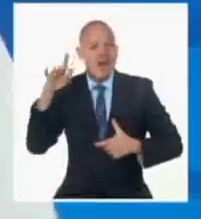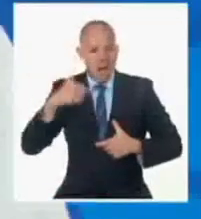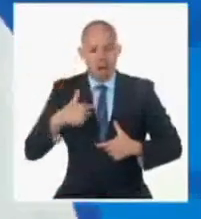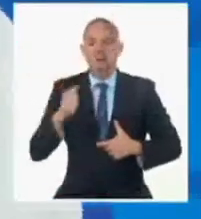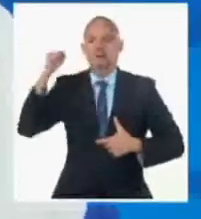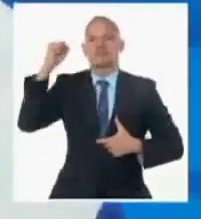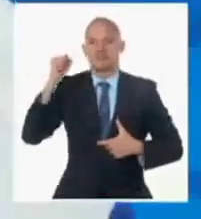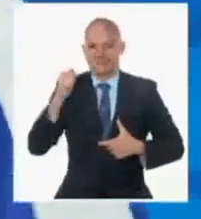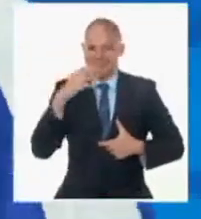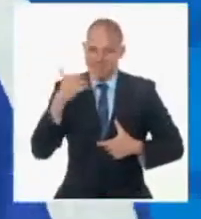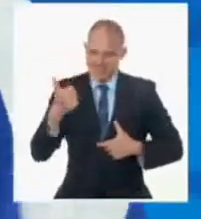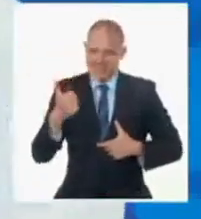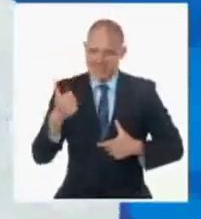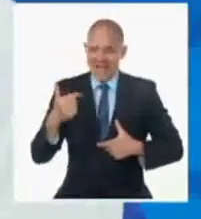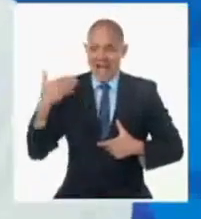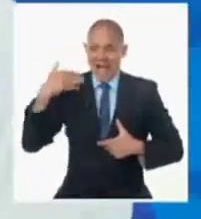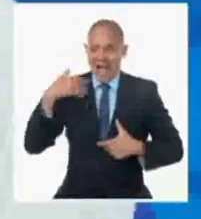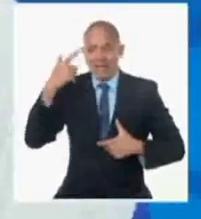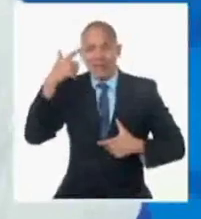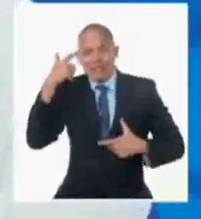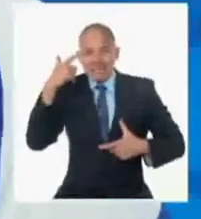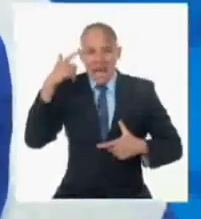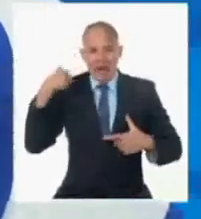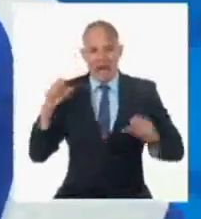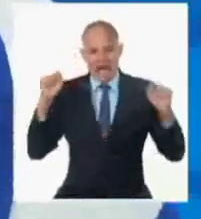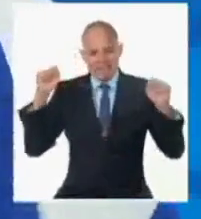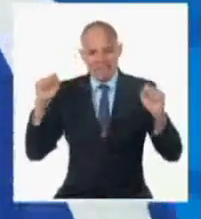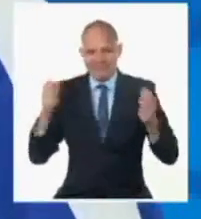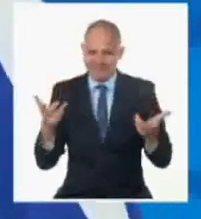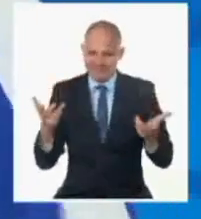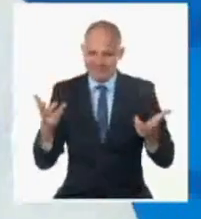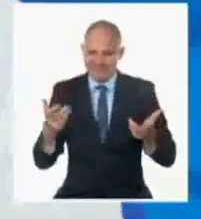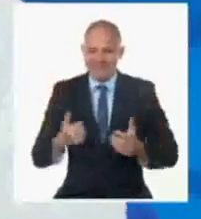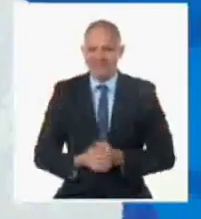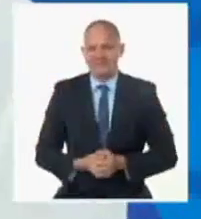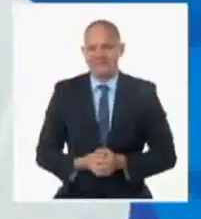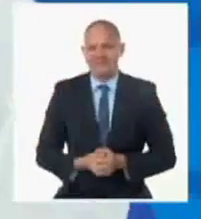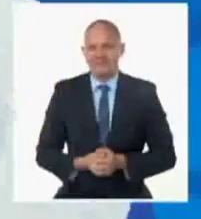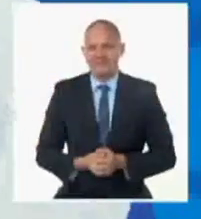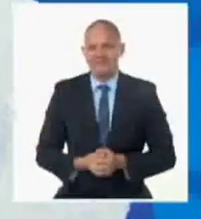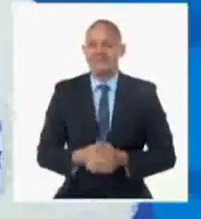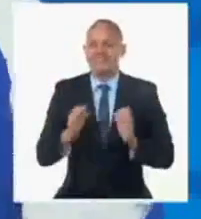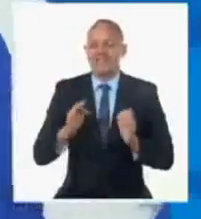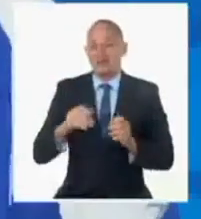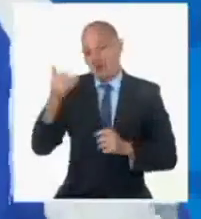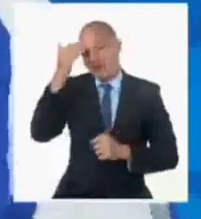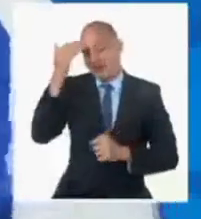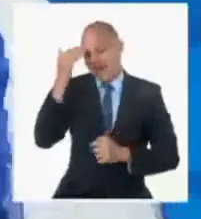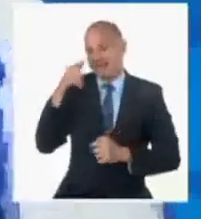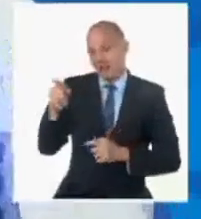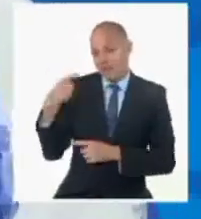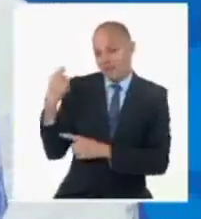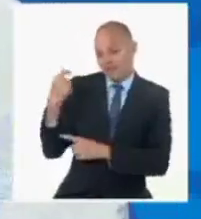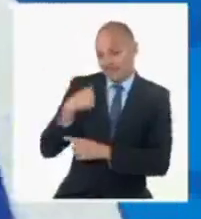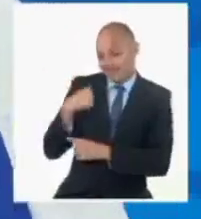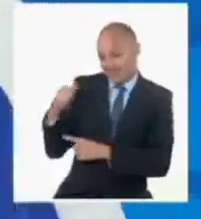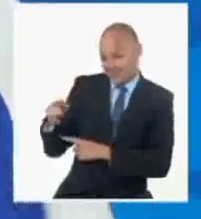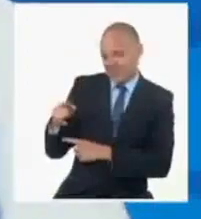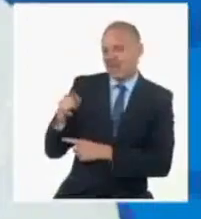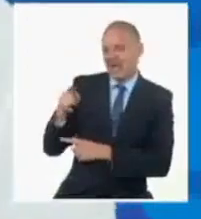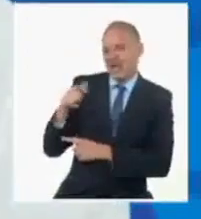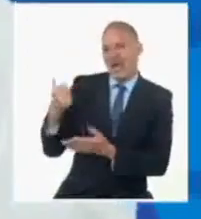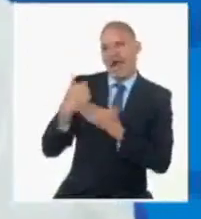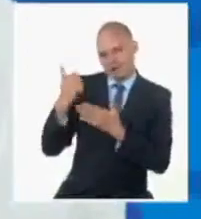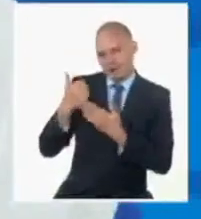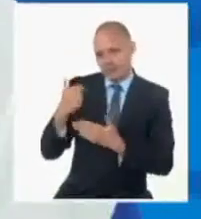me dio y la verdad que me siento demasiado contento. Igual que mi entrenador, que esto es no solamente mi sueño, sino